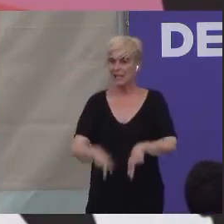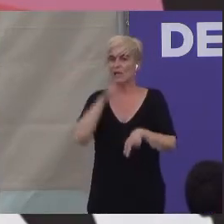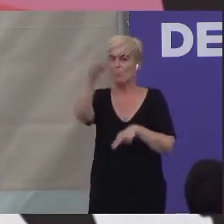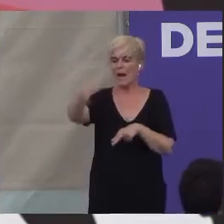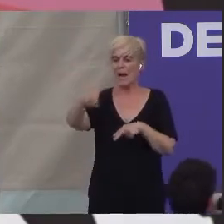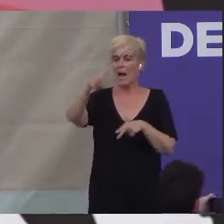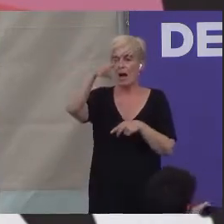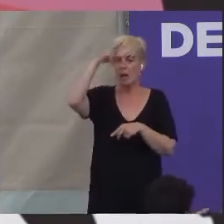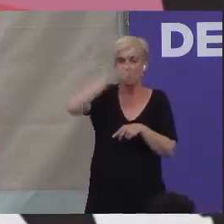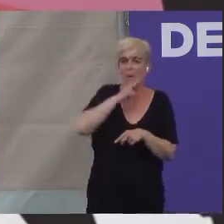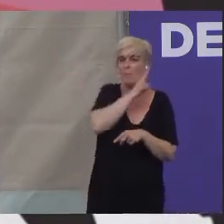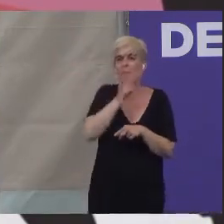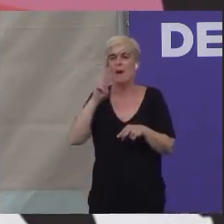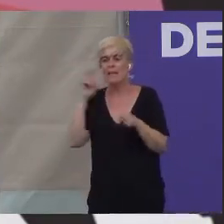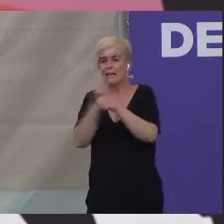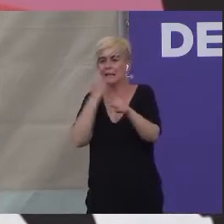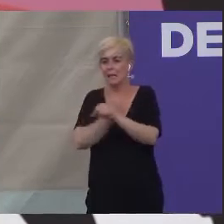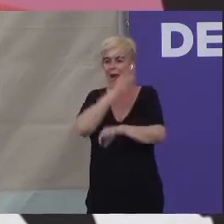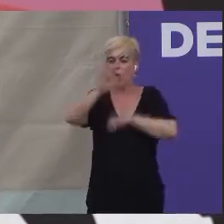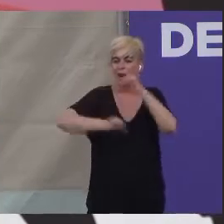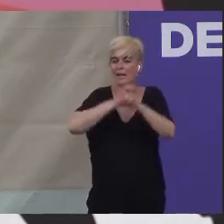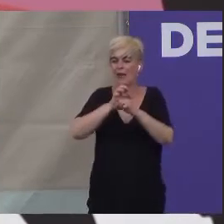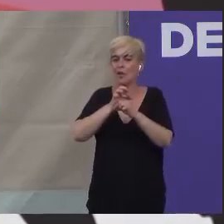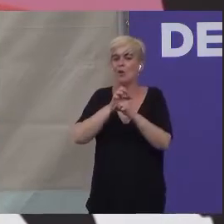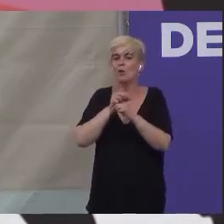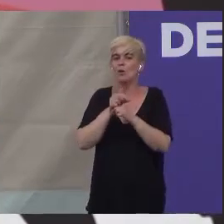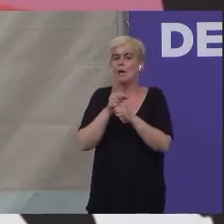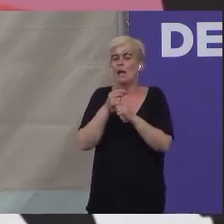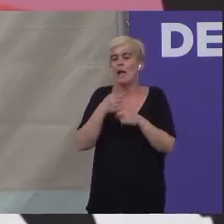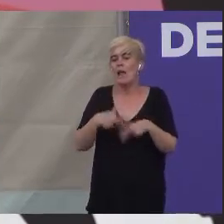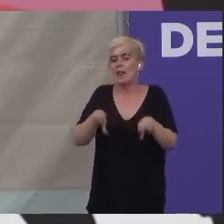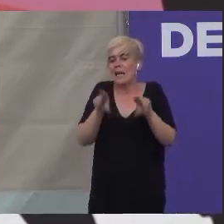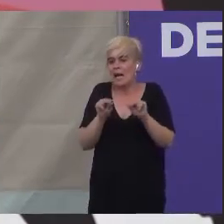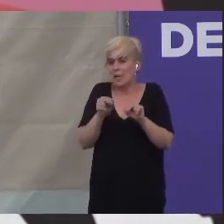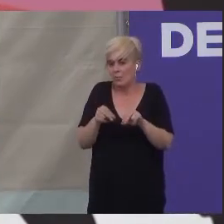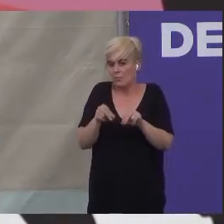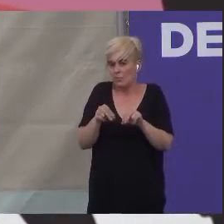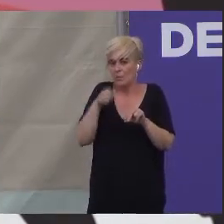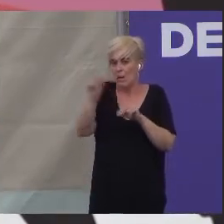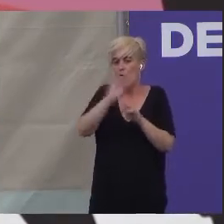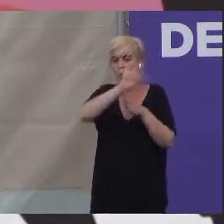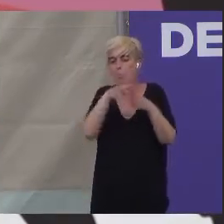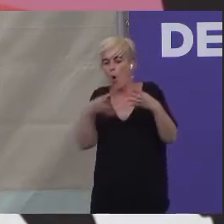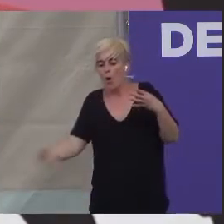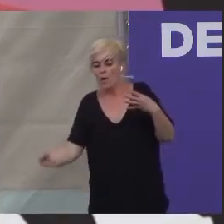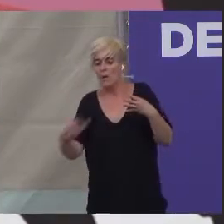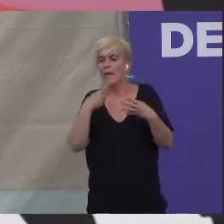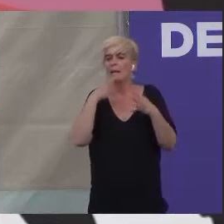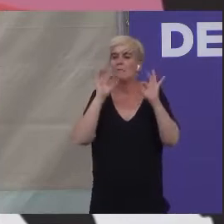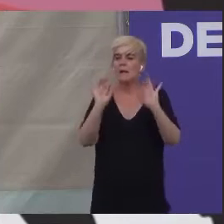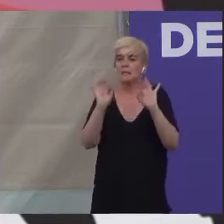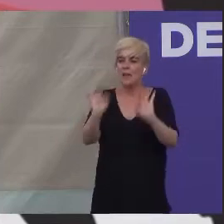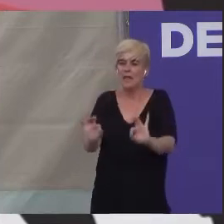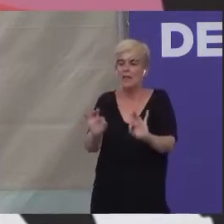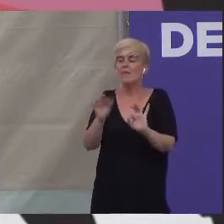en esta organización. Y dejarme terminar con un poema de Patricia Olascuaga, dedicado a todas las mujeres